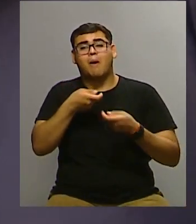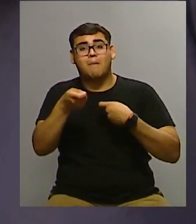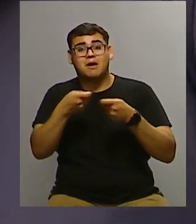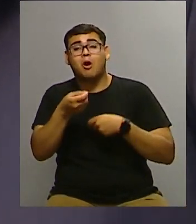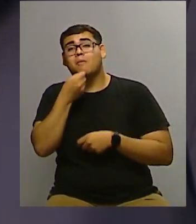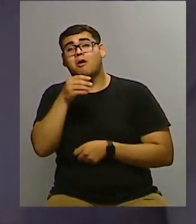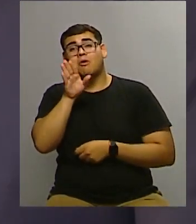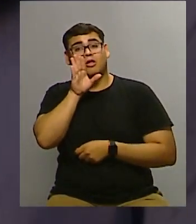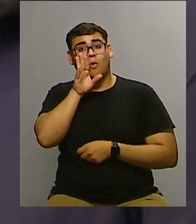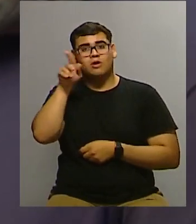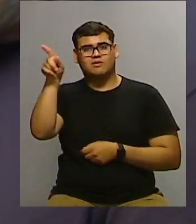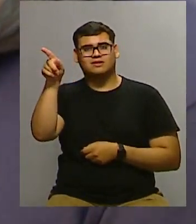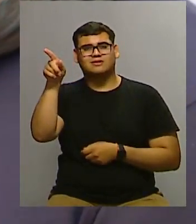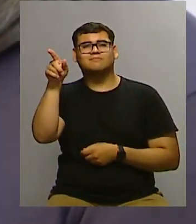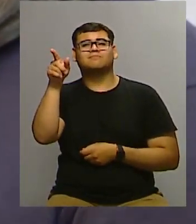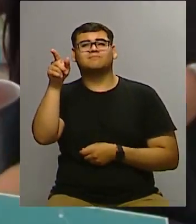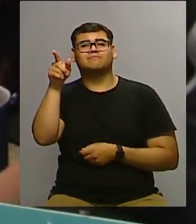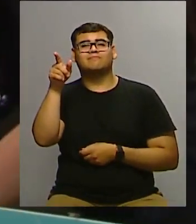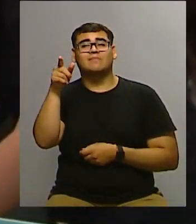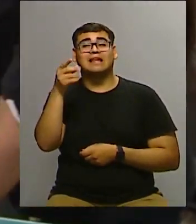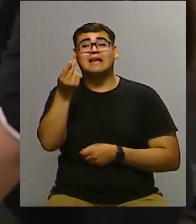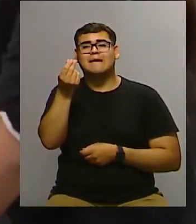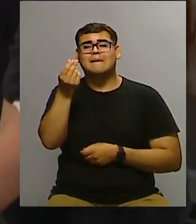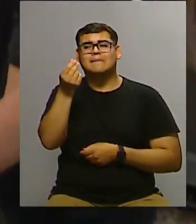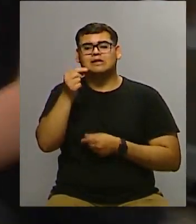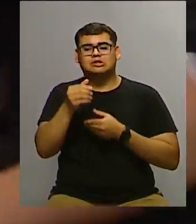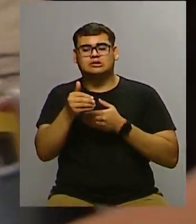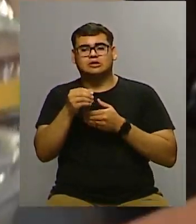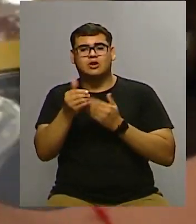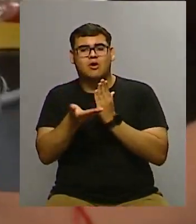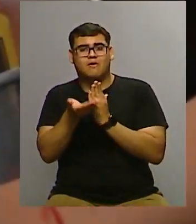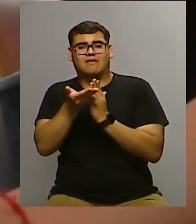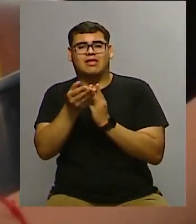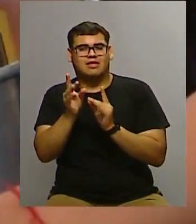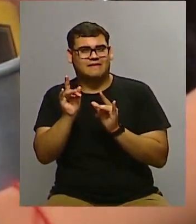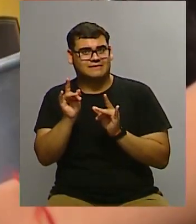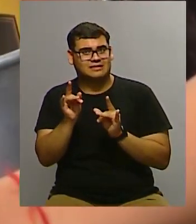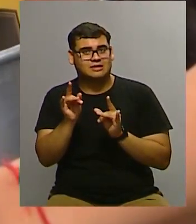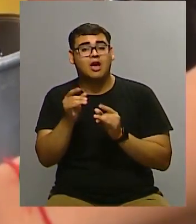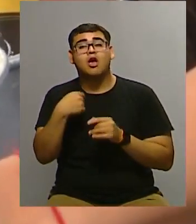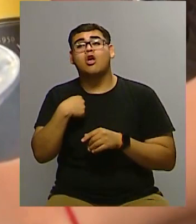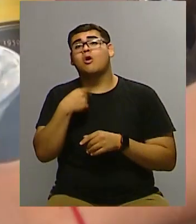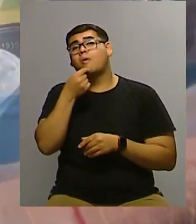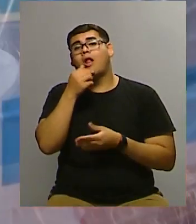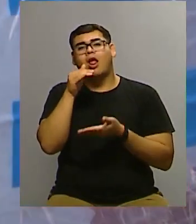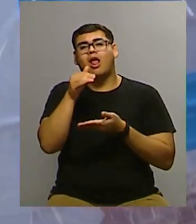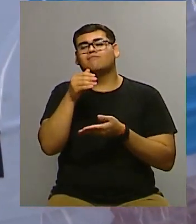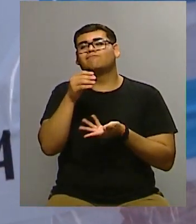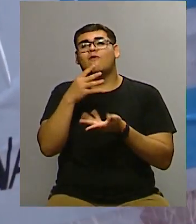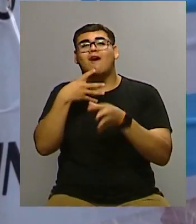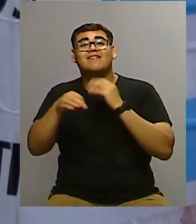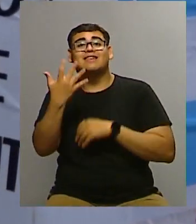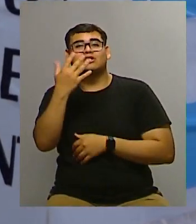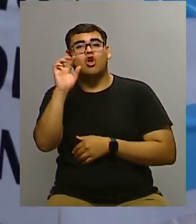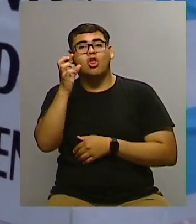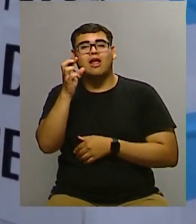Unidos, es muy difícil mover el precio. Vos entras en $5 y te quedaste en $5. Entras en